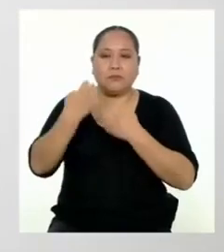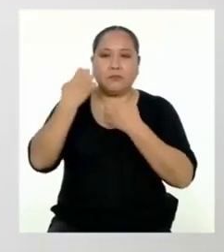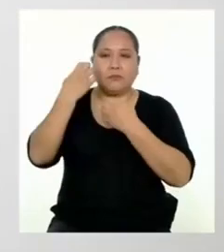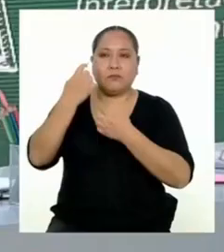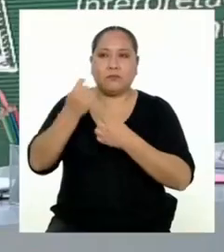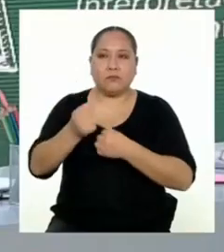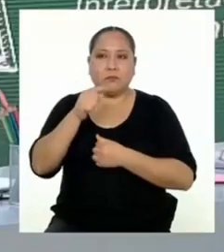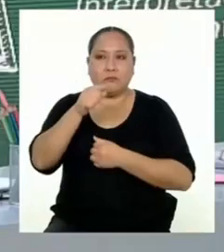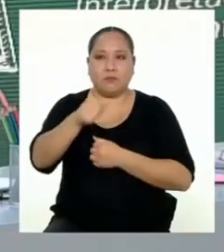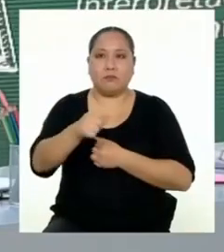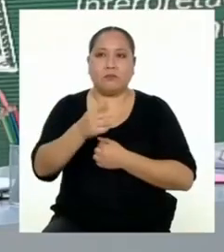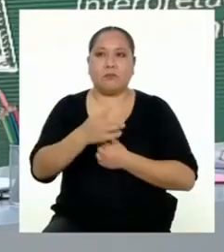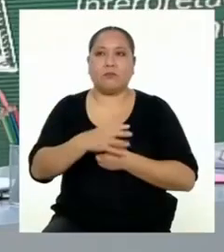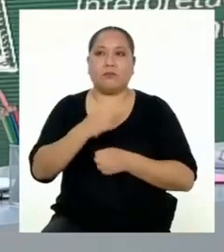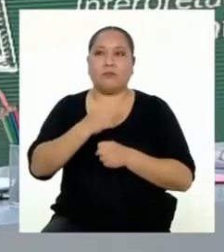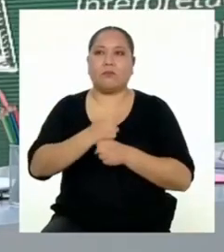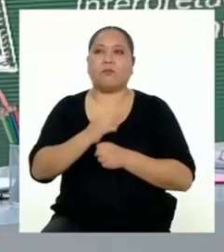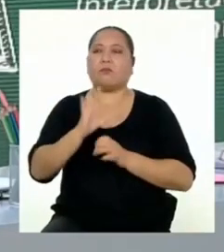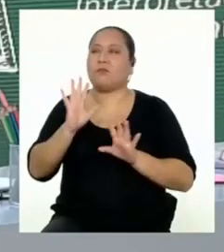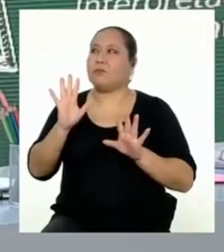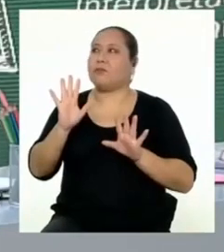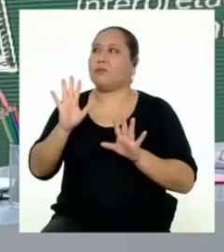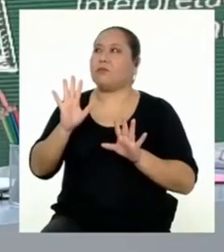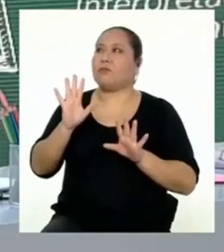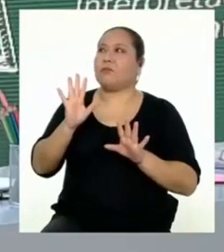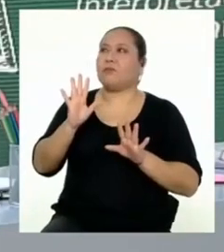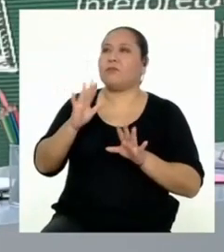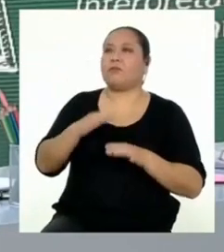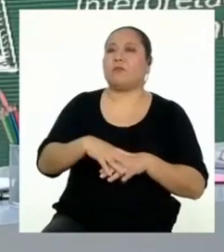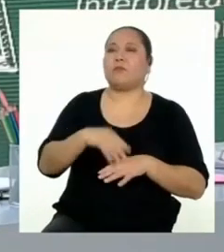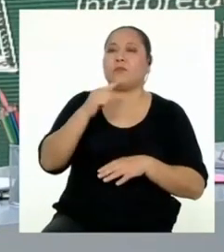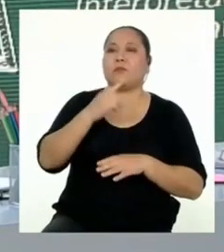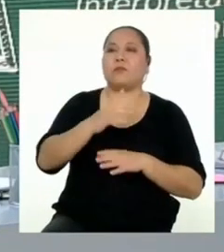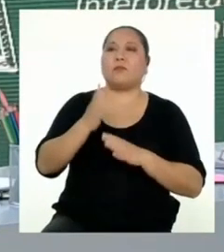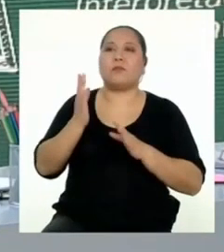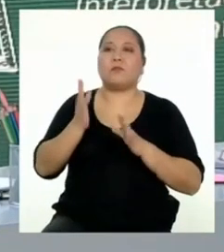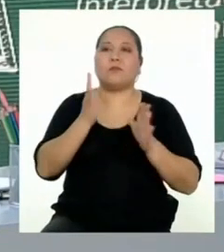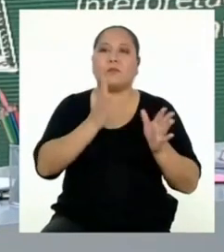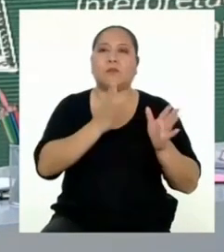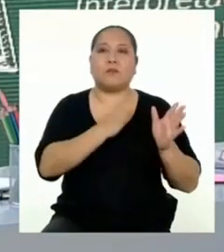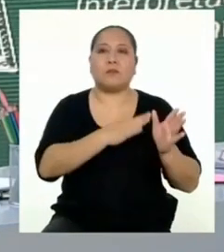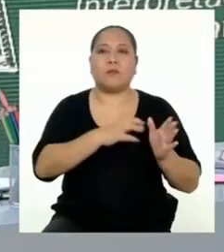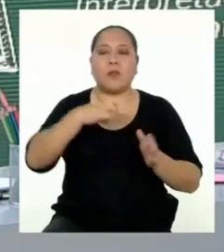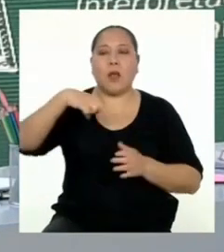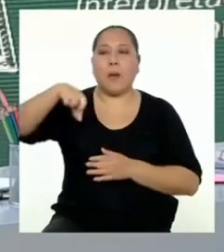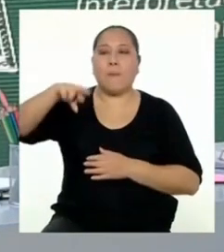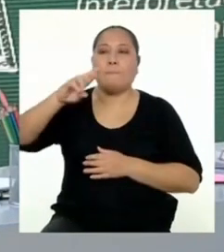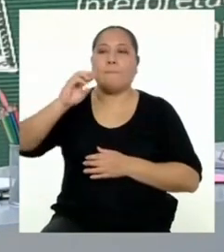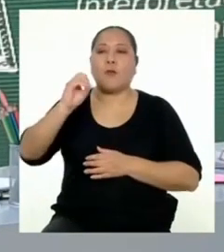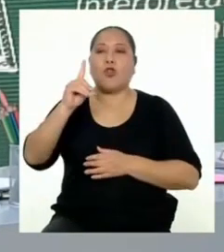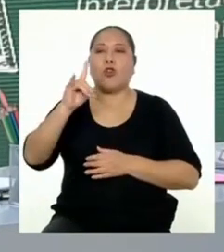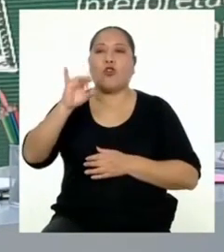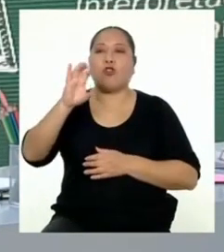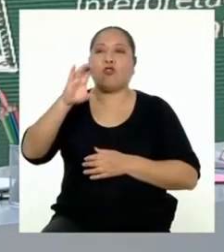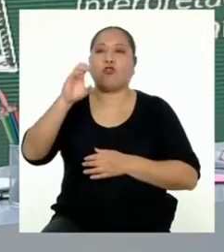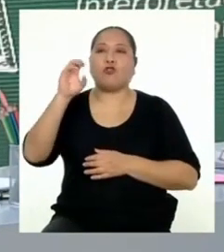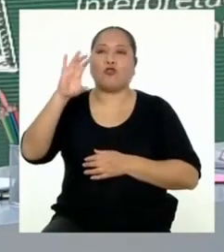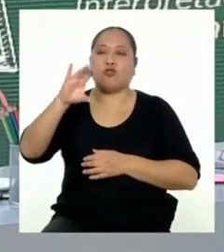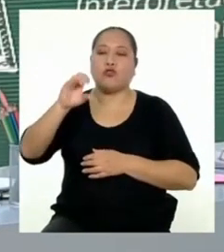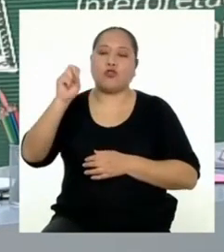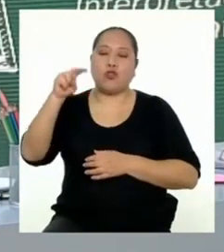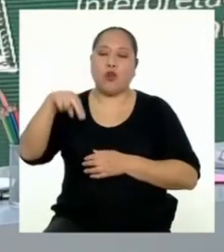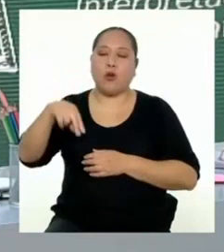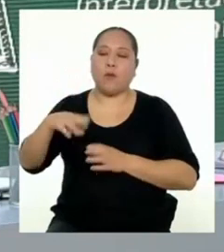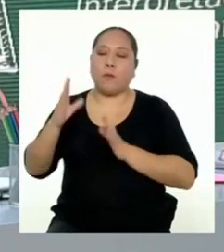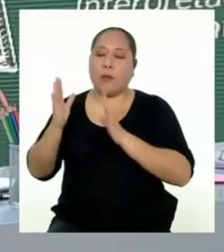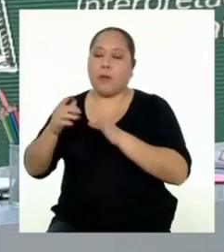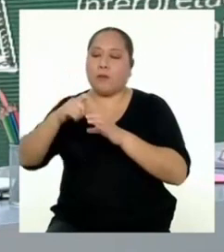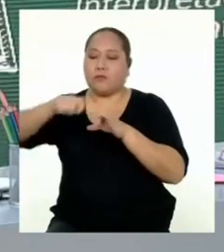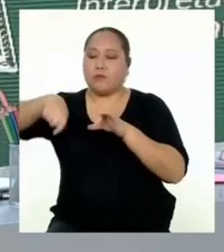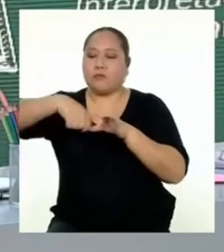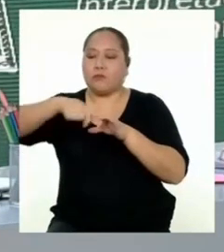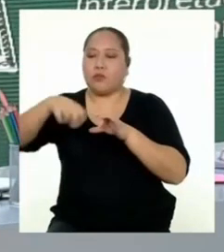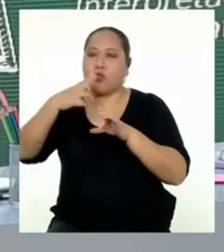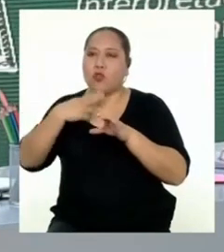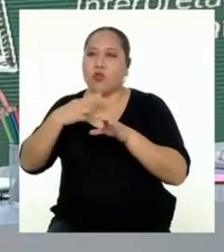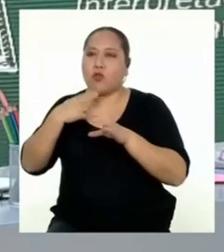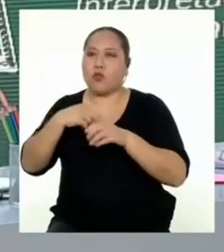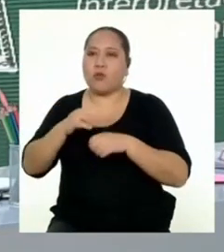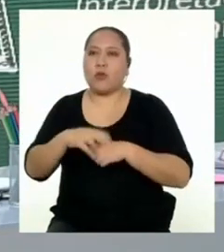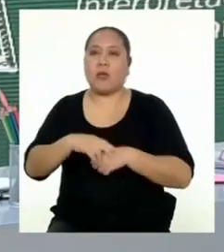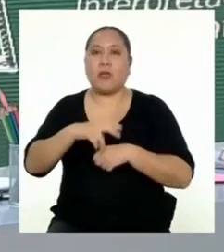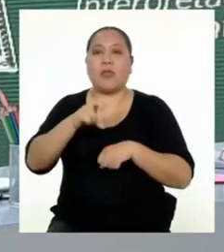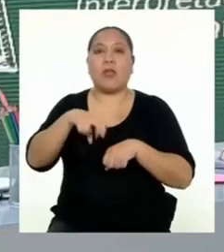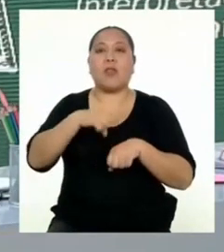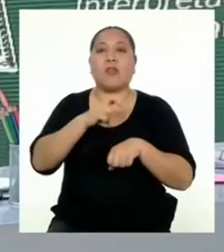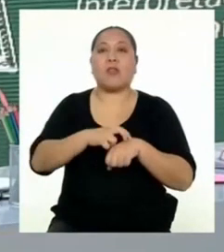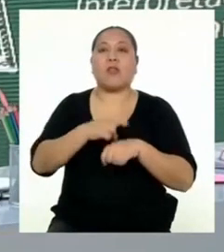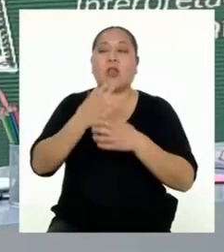su emprendimiento? A ver, la producción es el trabajo de elaborar los postres. La naturaleza,